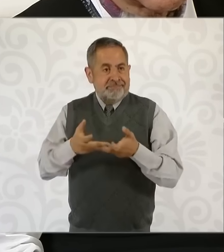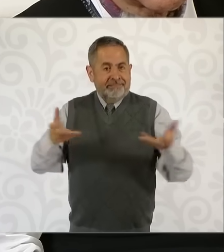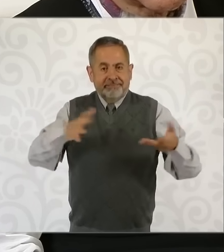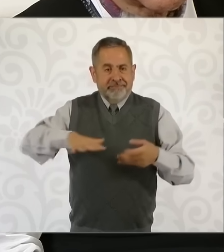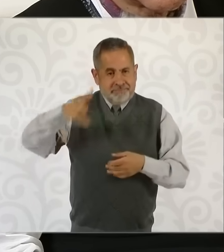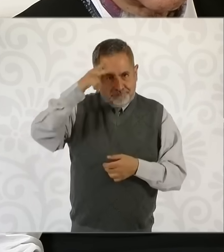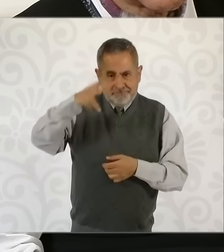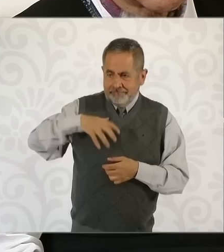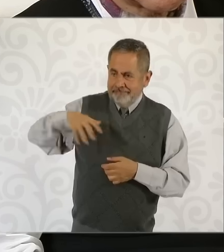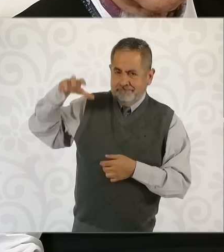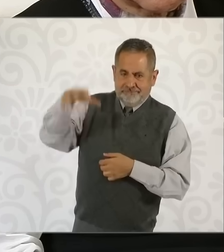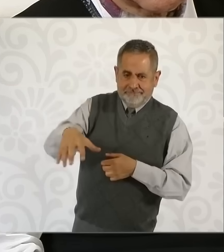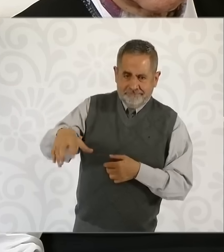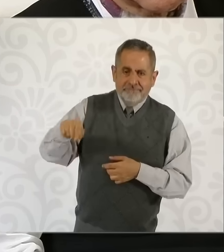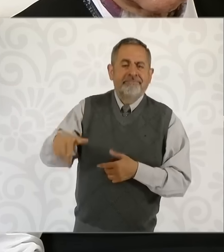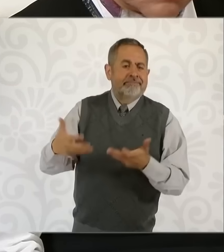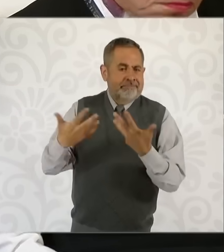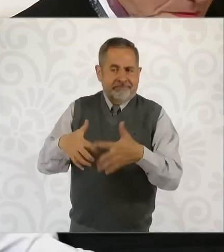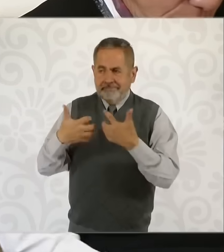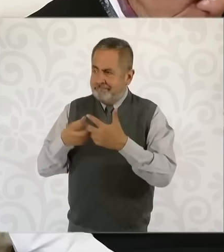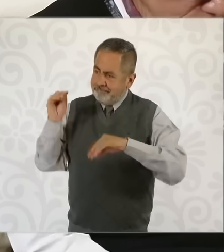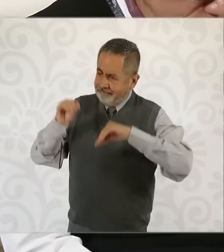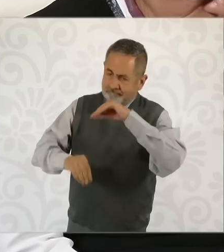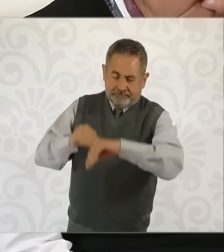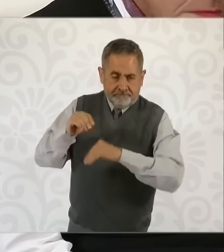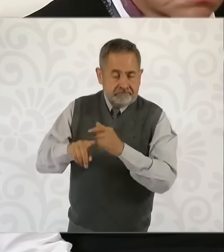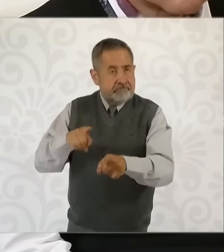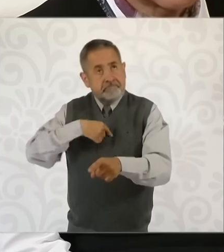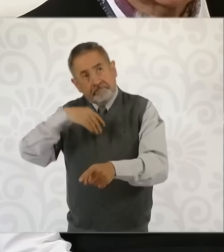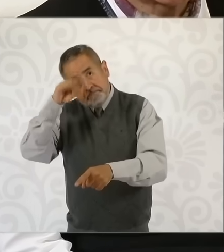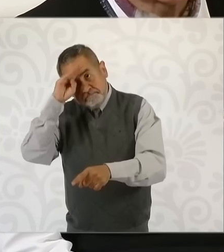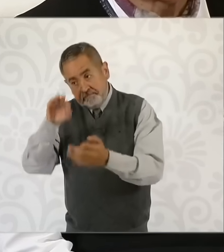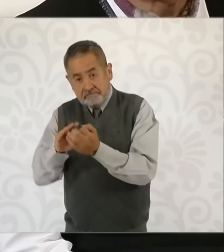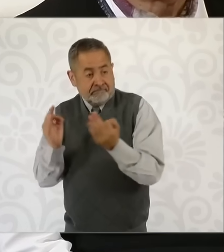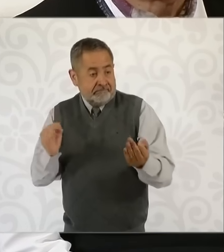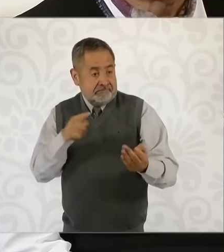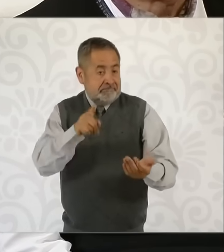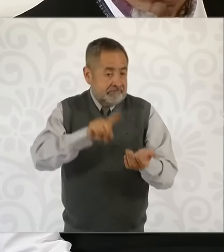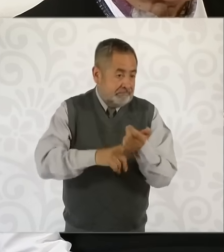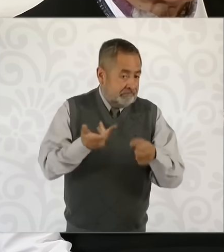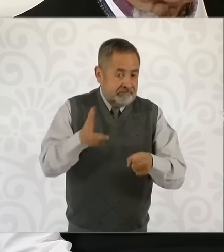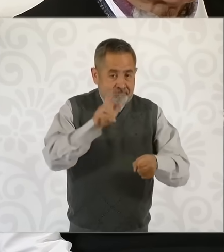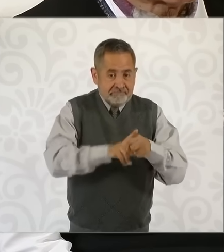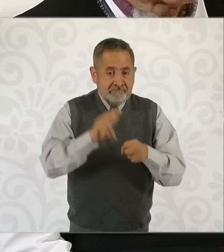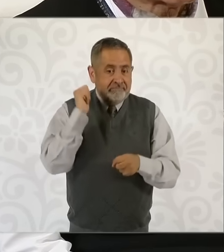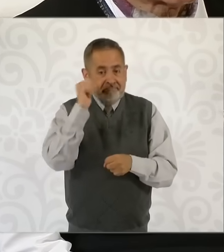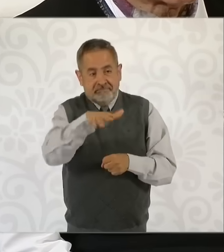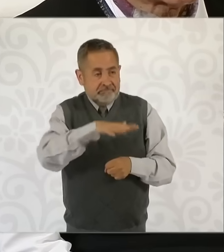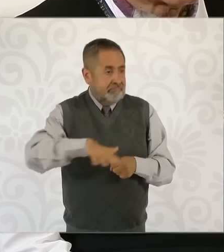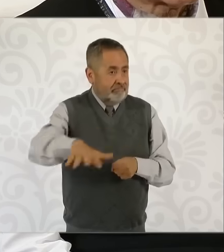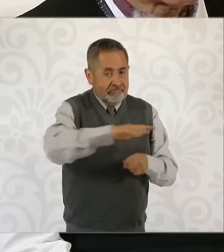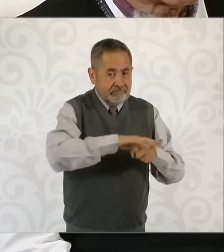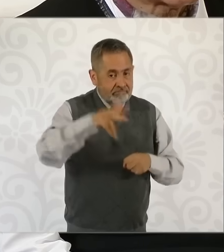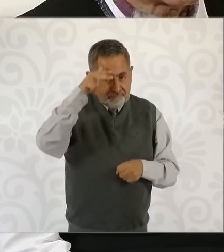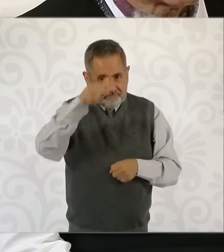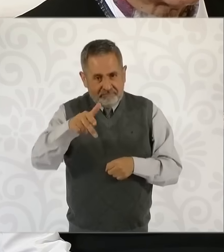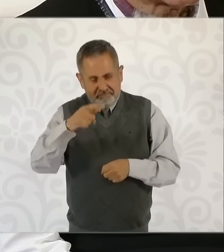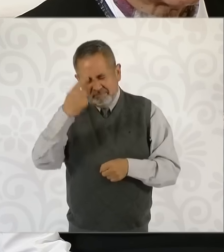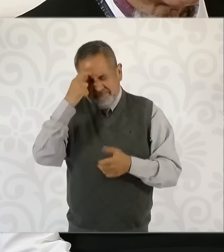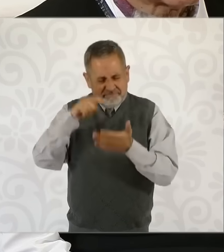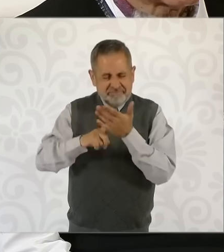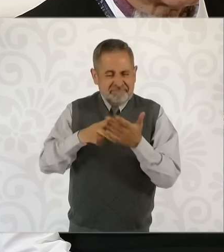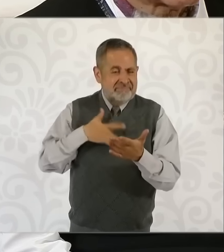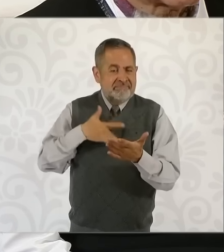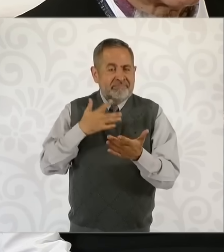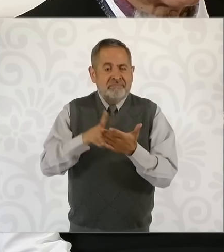Hidalgo. En este sentido y en el tema de salud, ¿está considerado entonces algún hospital metropolitano? Había por ahí un proyecto en